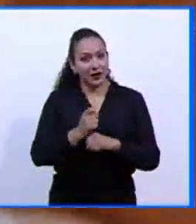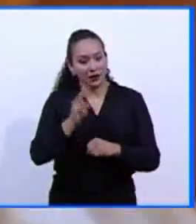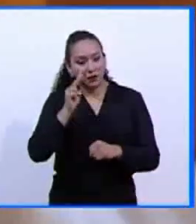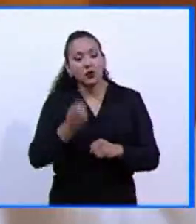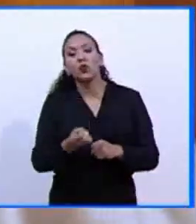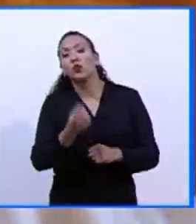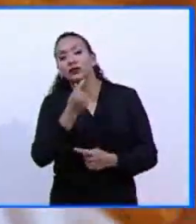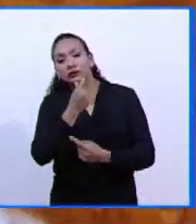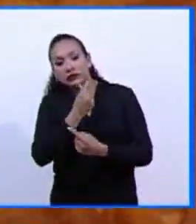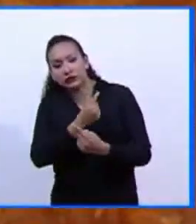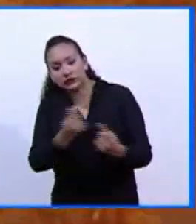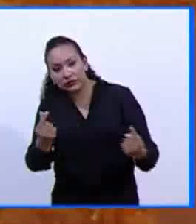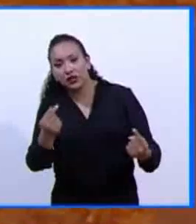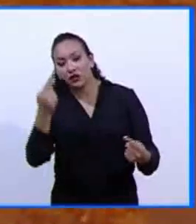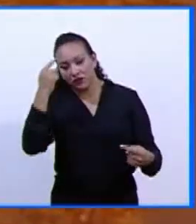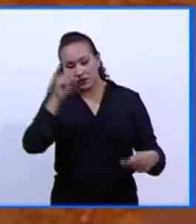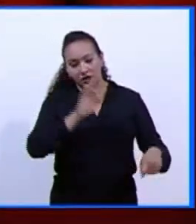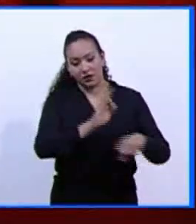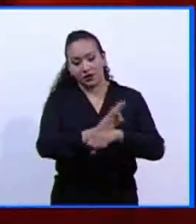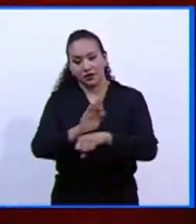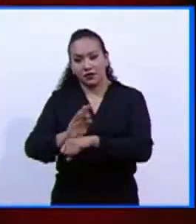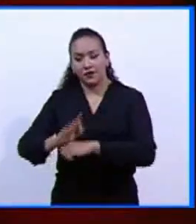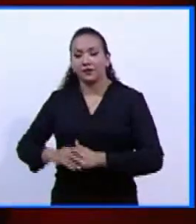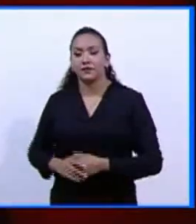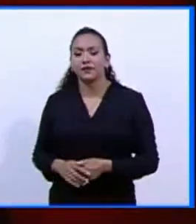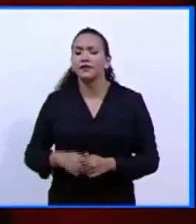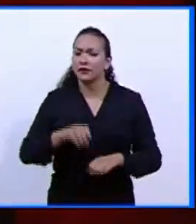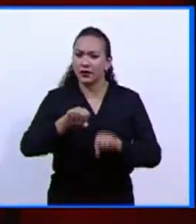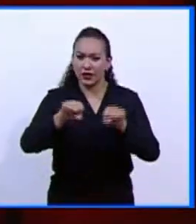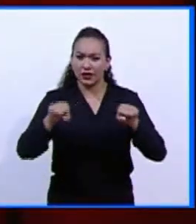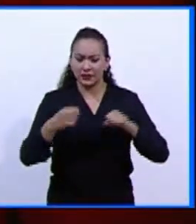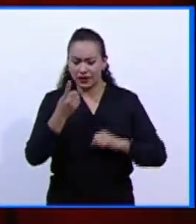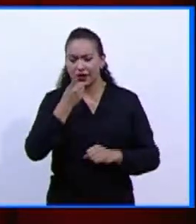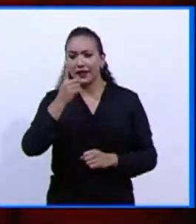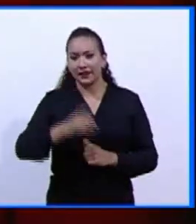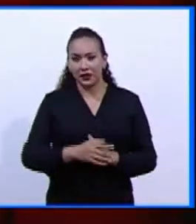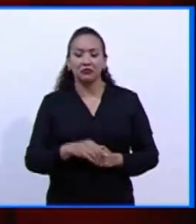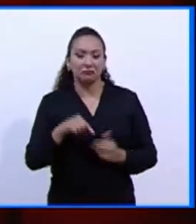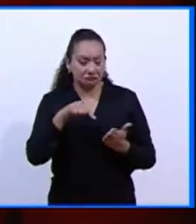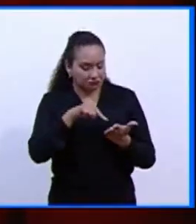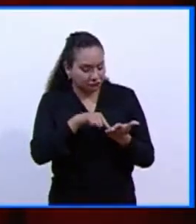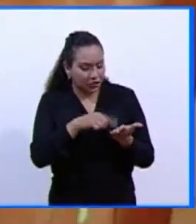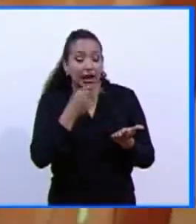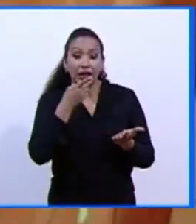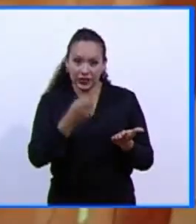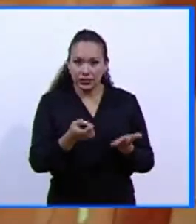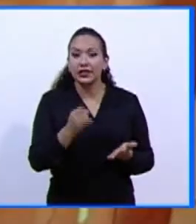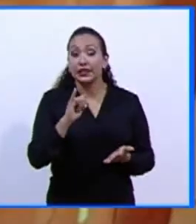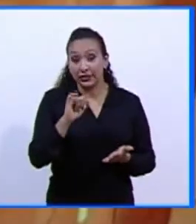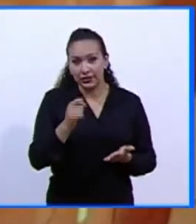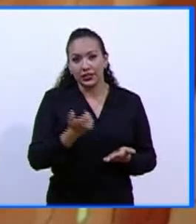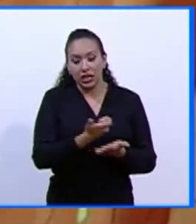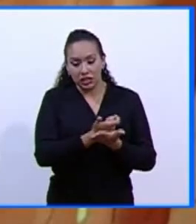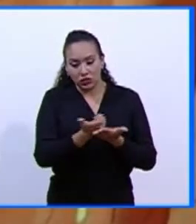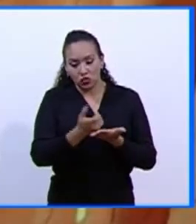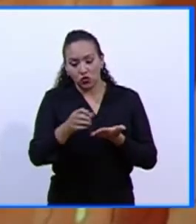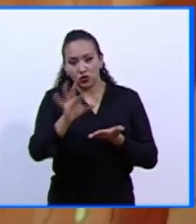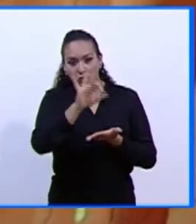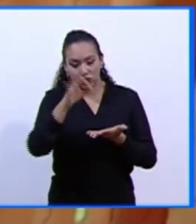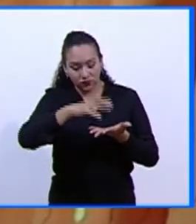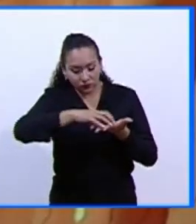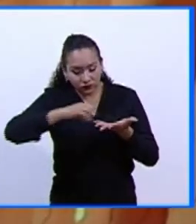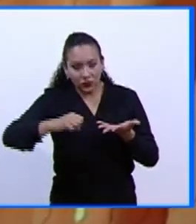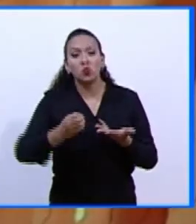que ejercen su derecho. La sala precisó que, si bien la norma establece un rango mínimo y uno máximo